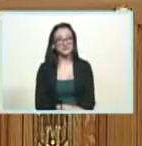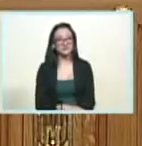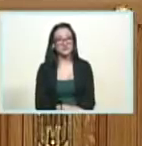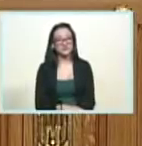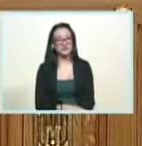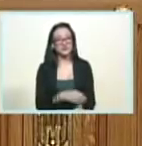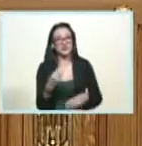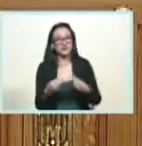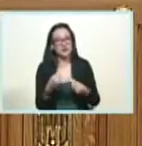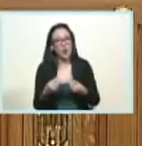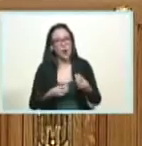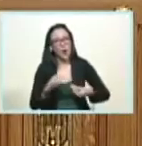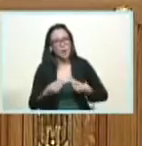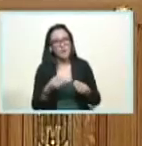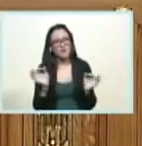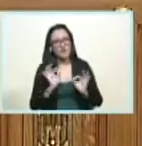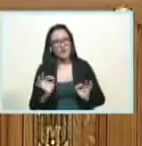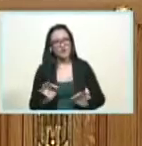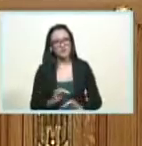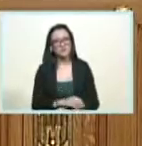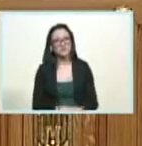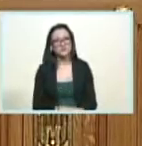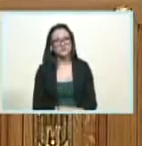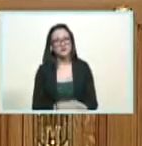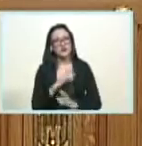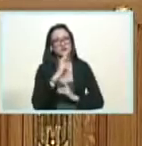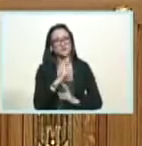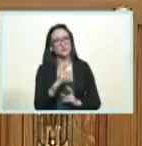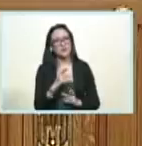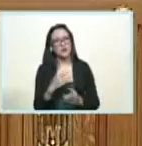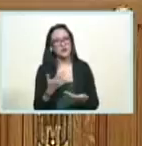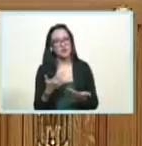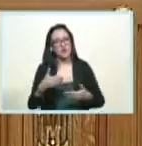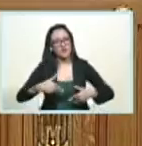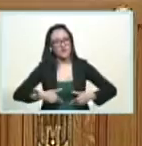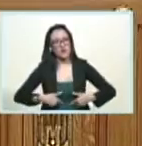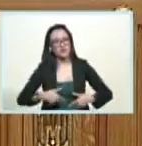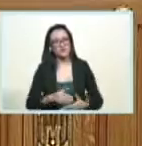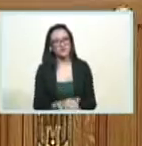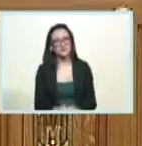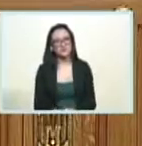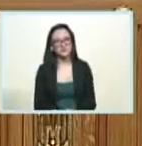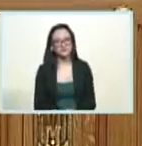¿Qué hacemos? ¿Cómo lo hacemos? ¿Y qué resultados tenemos en nuestro esfuerzo?